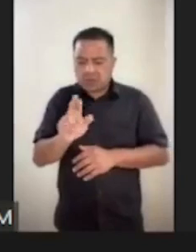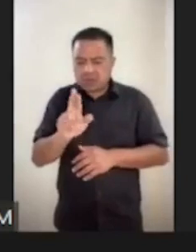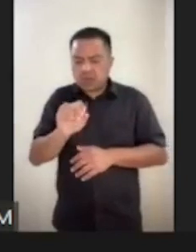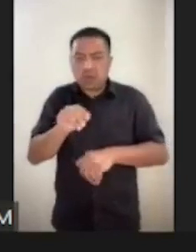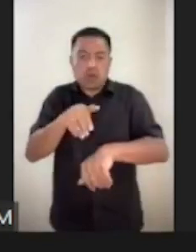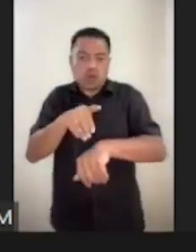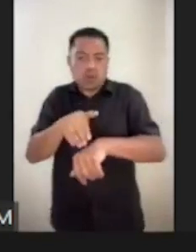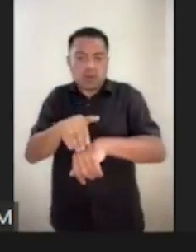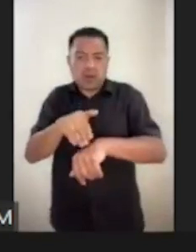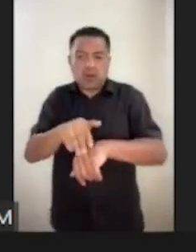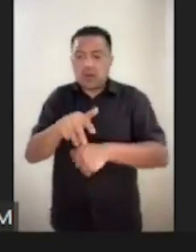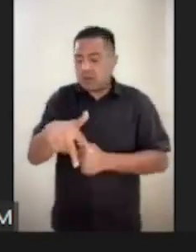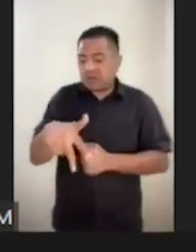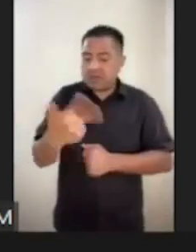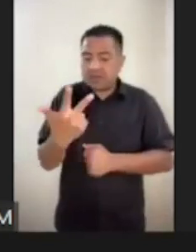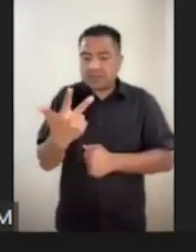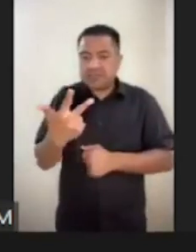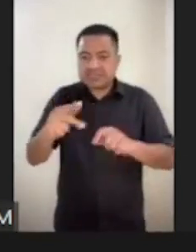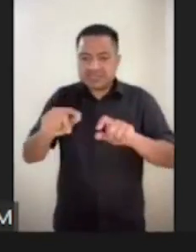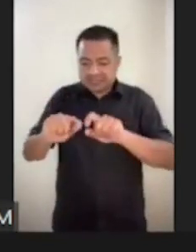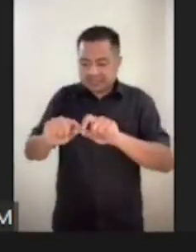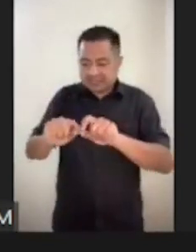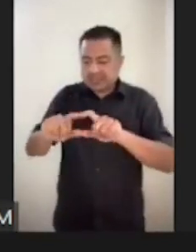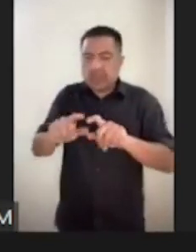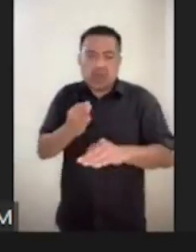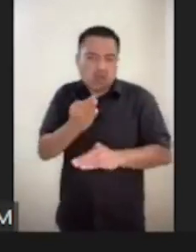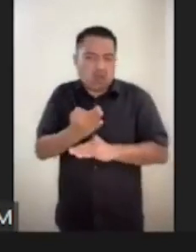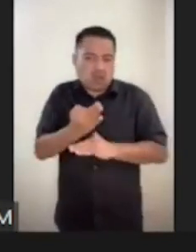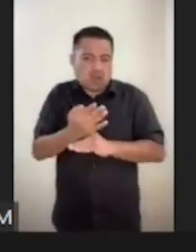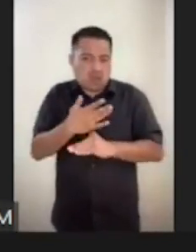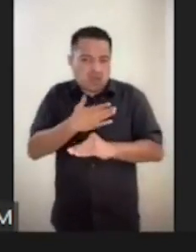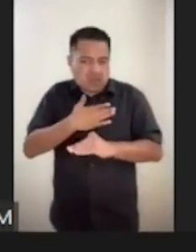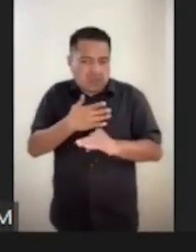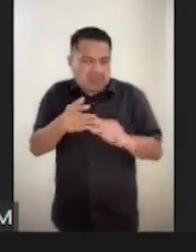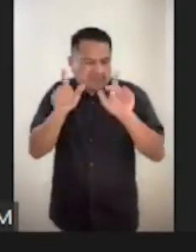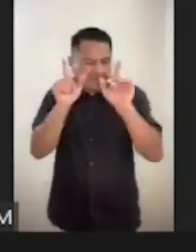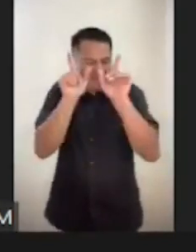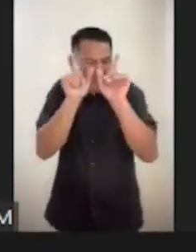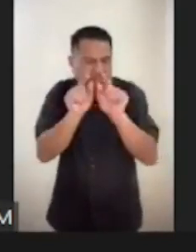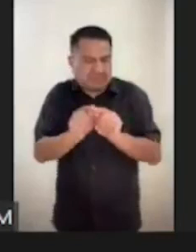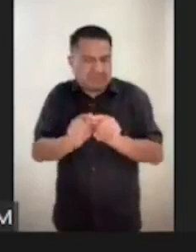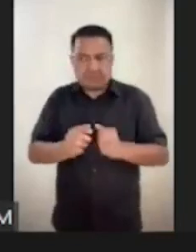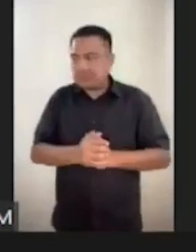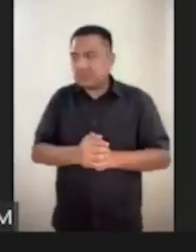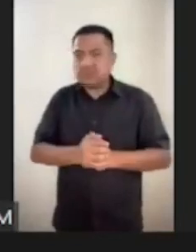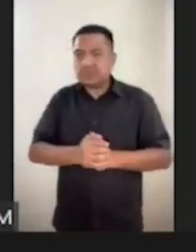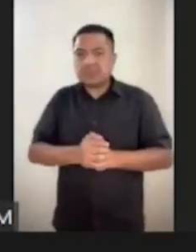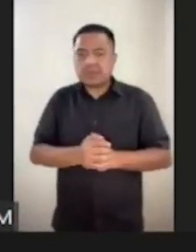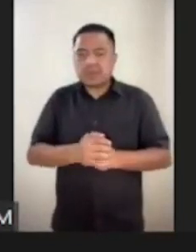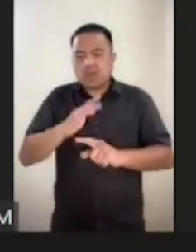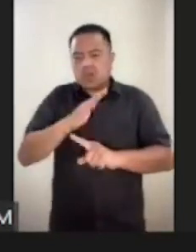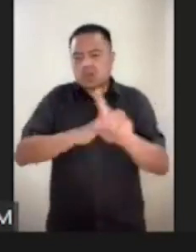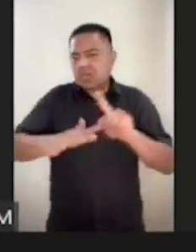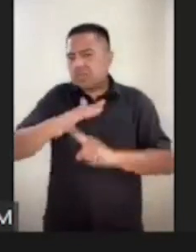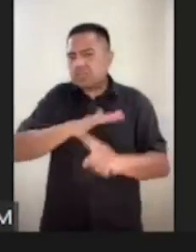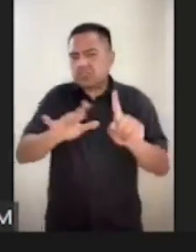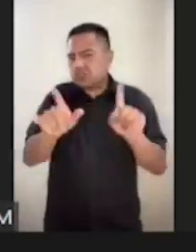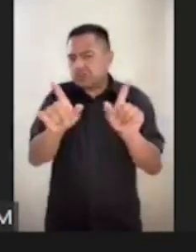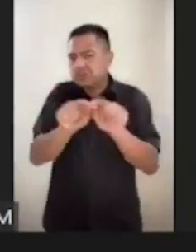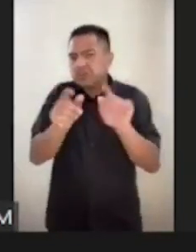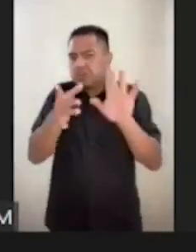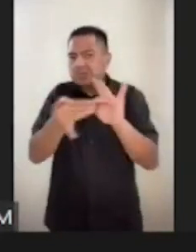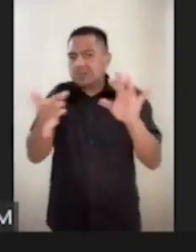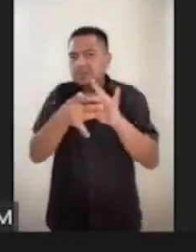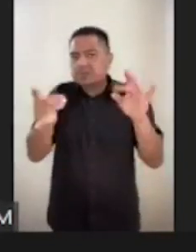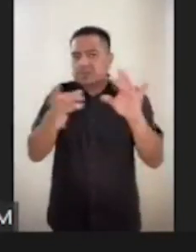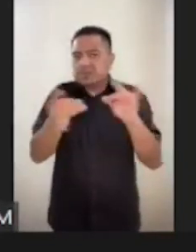13, voy a ser muy breve en esta cita para nada más dar un contexto. Dice, para